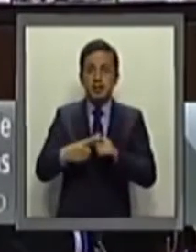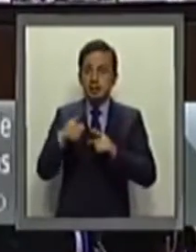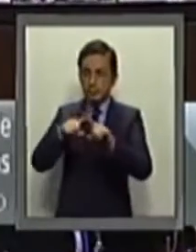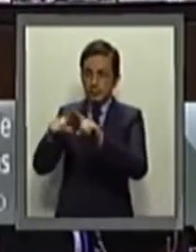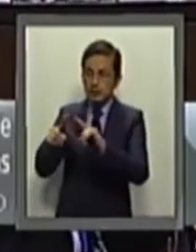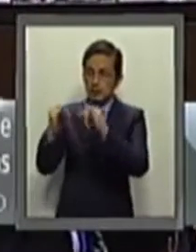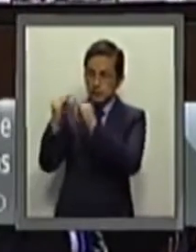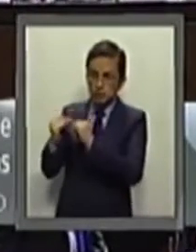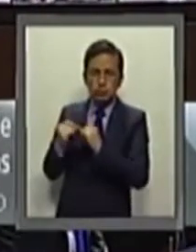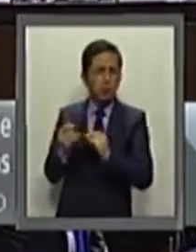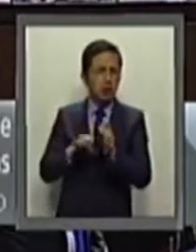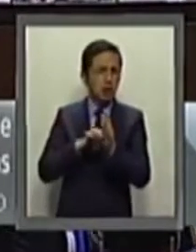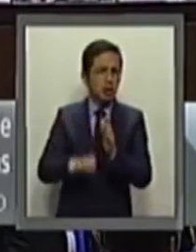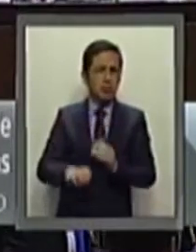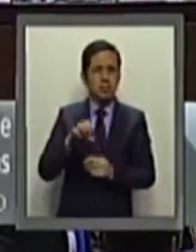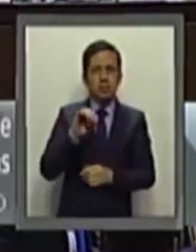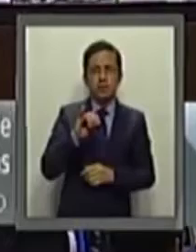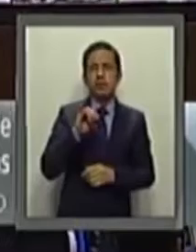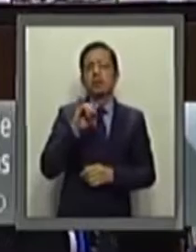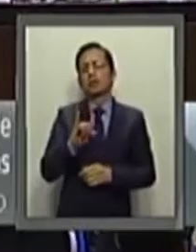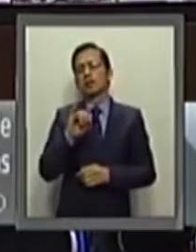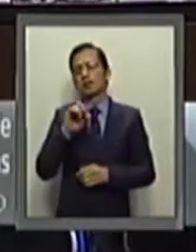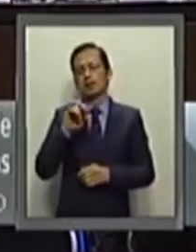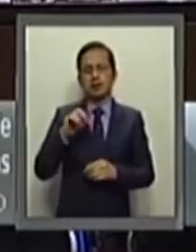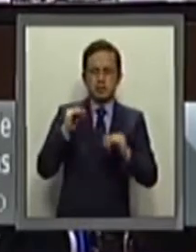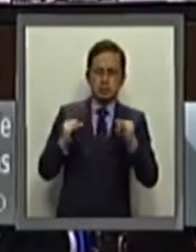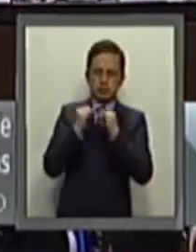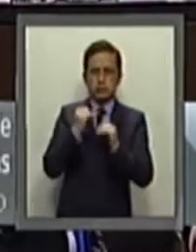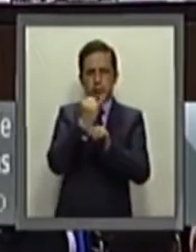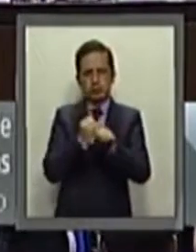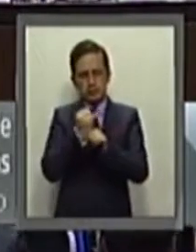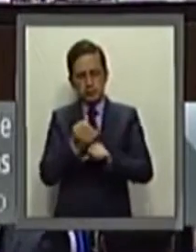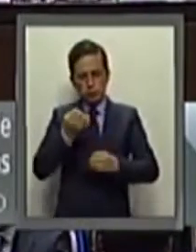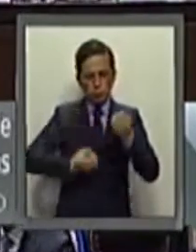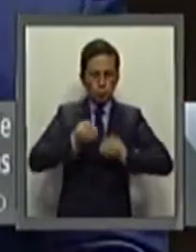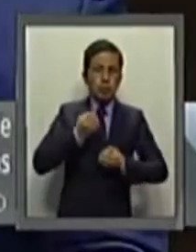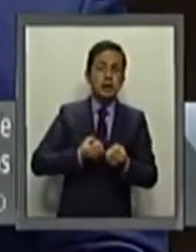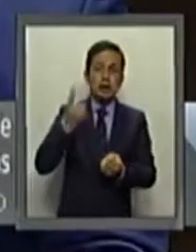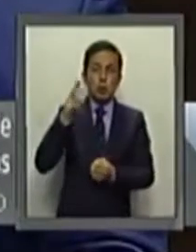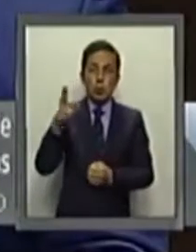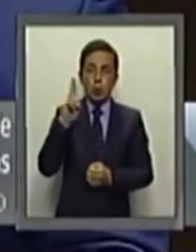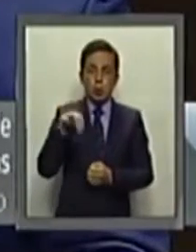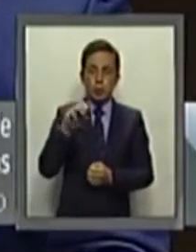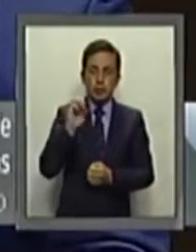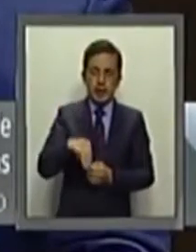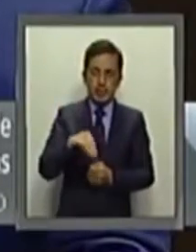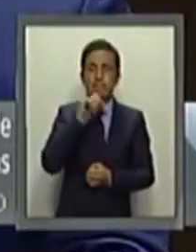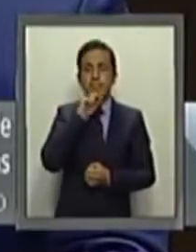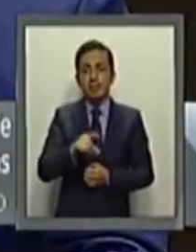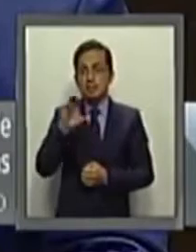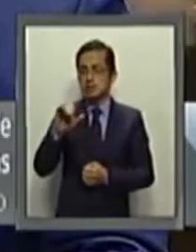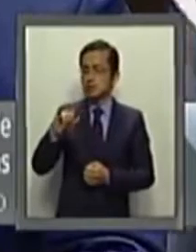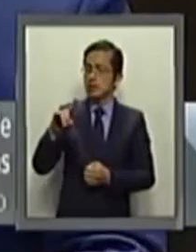instituciones académicas como el Instituto de Investigaciones Jurídicas de la UNAM y el CIDE y otras más, que fueron impulsoras fundamentales